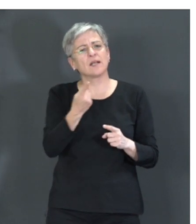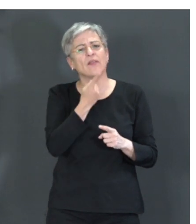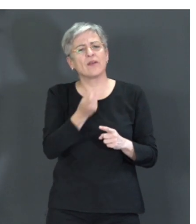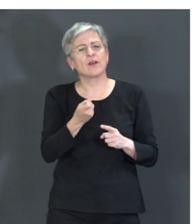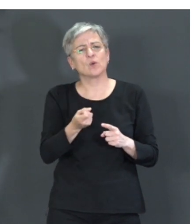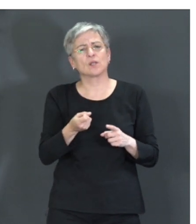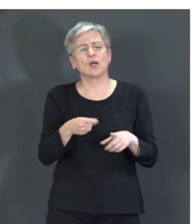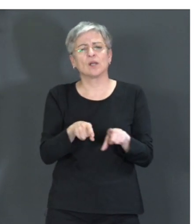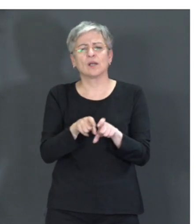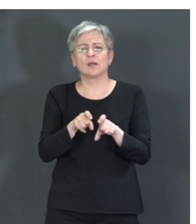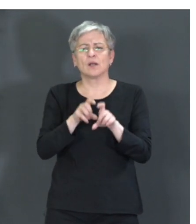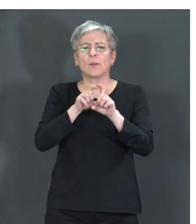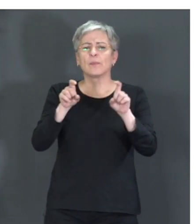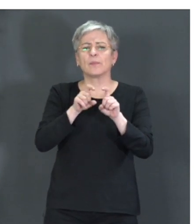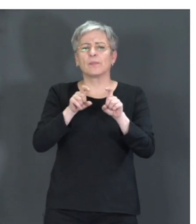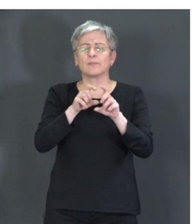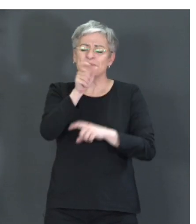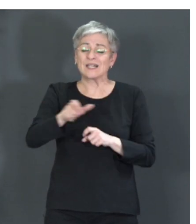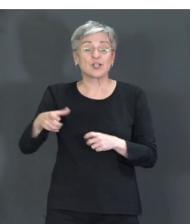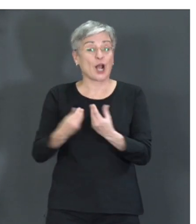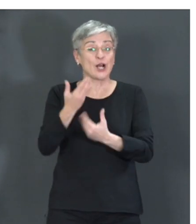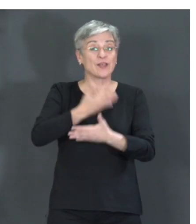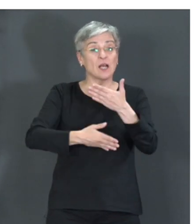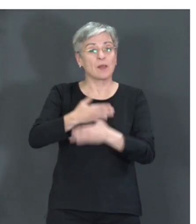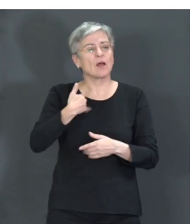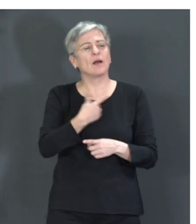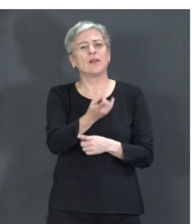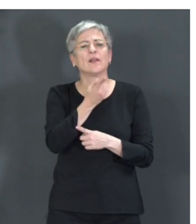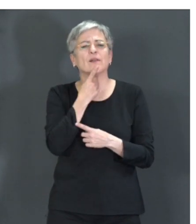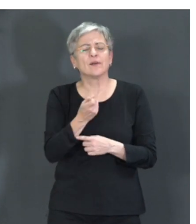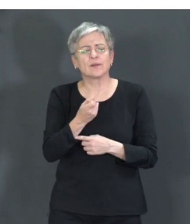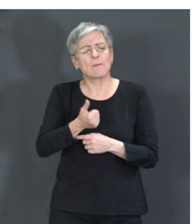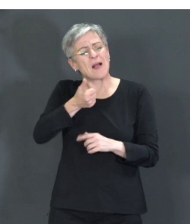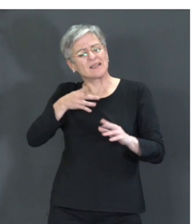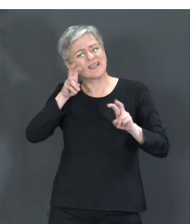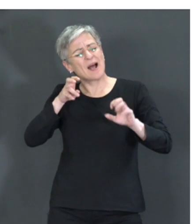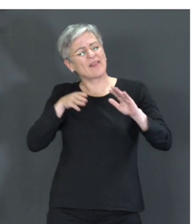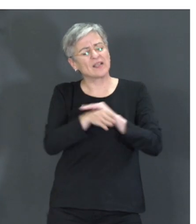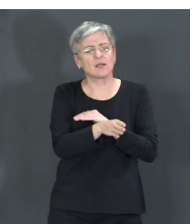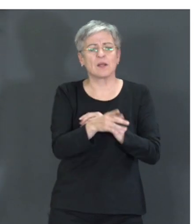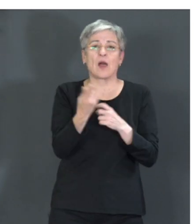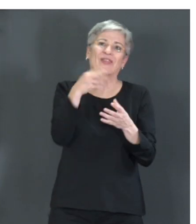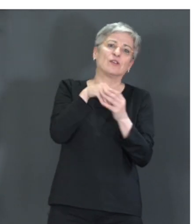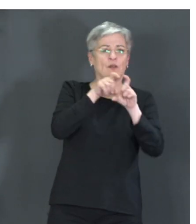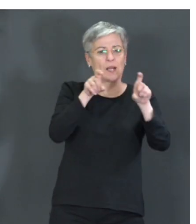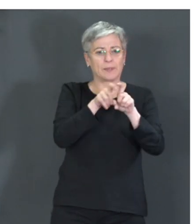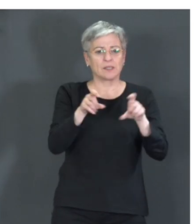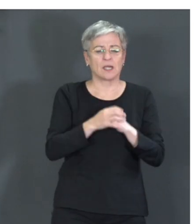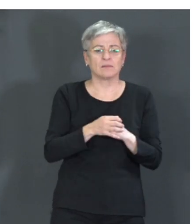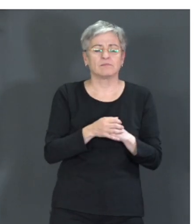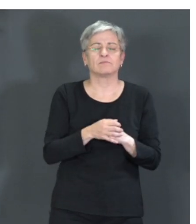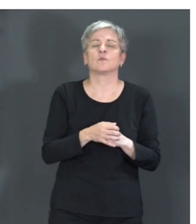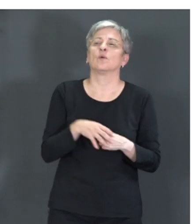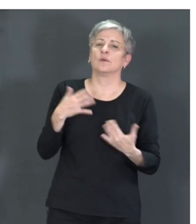mayores que encuentran las personas con discapacidad en cuanto al tema de la accesibilidad en las empresas? Yo, en el